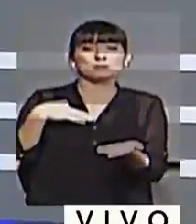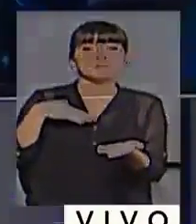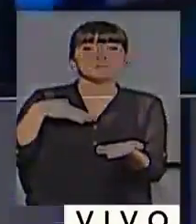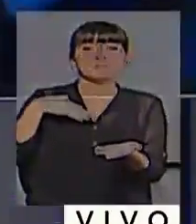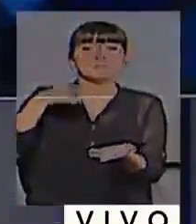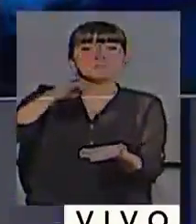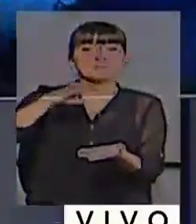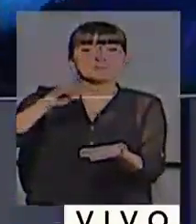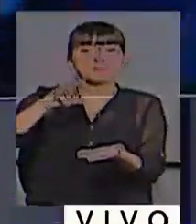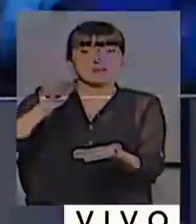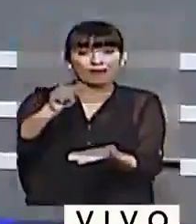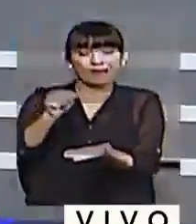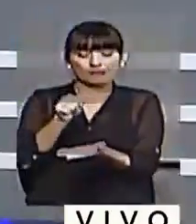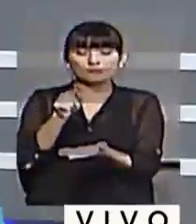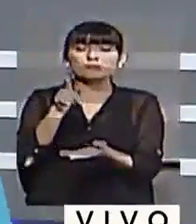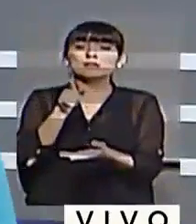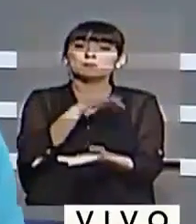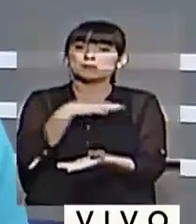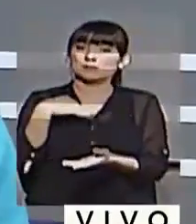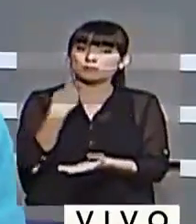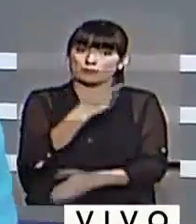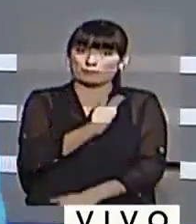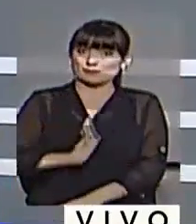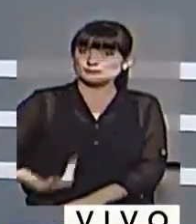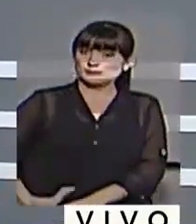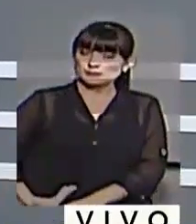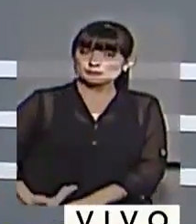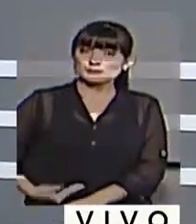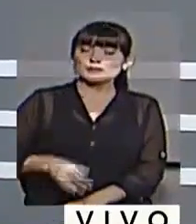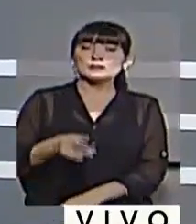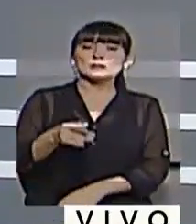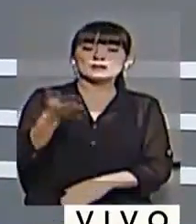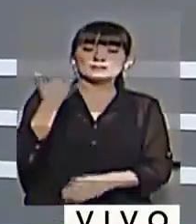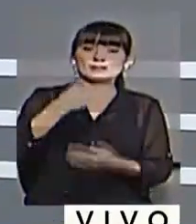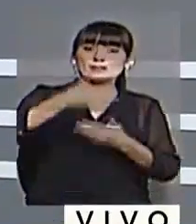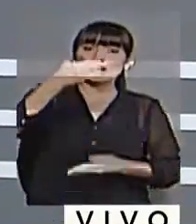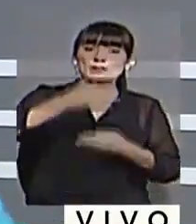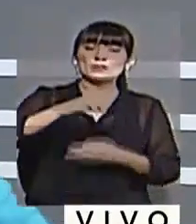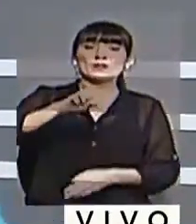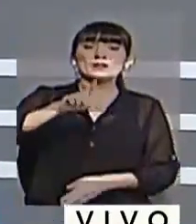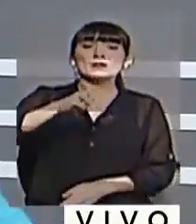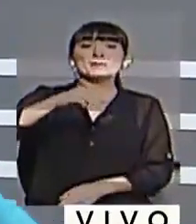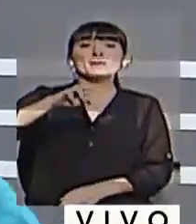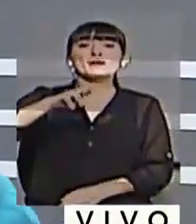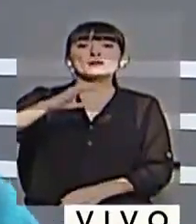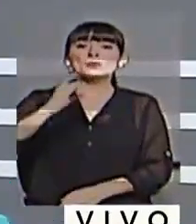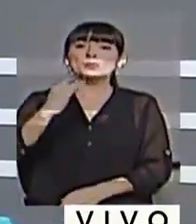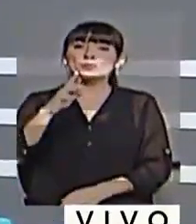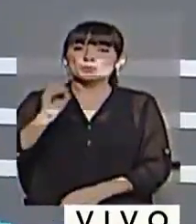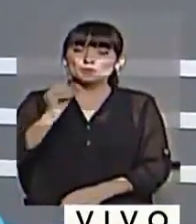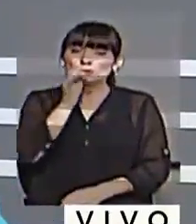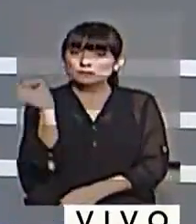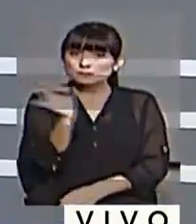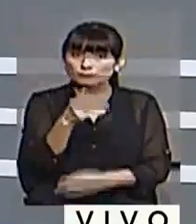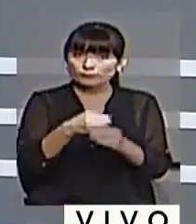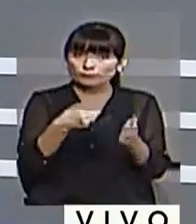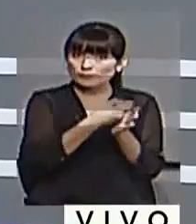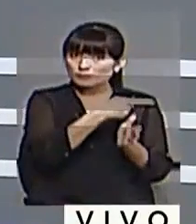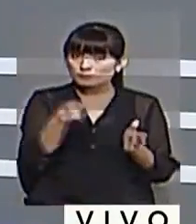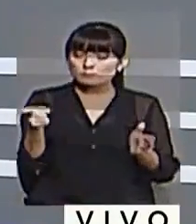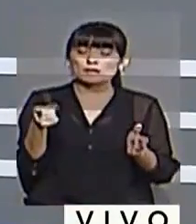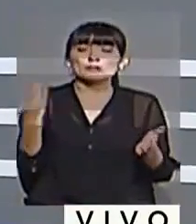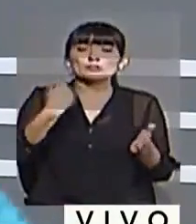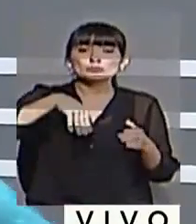Germán, ministro de la Presidenta, nos dice en el Mercurio este fin de semana que aquí estamos trabajando juntos, que seguimos como